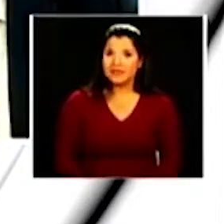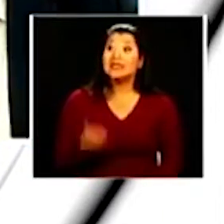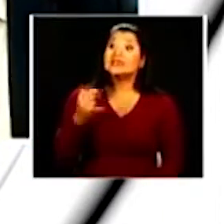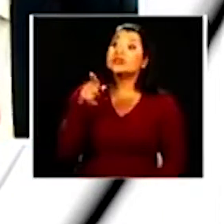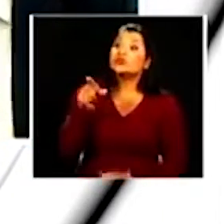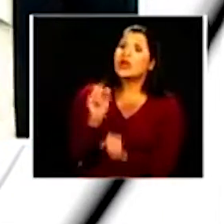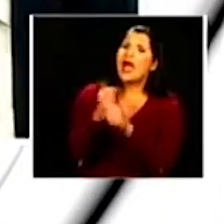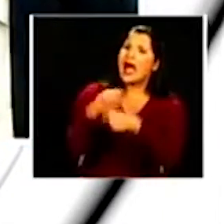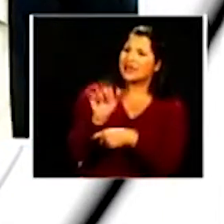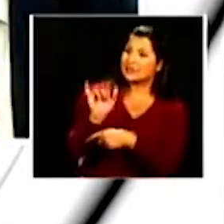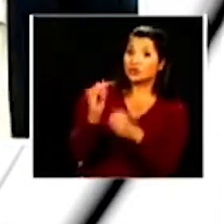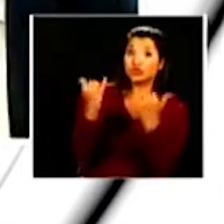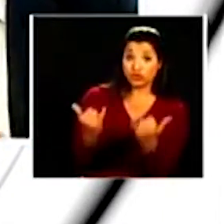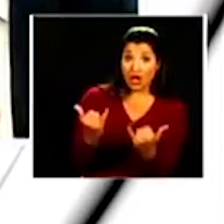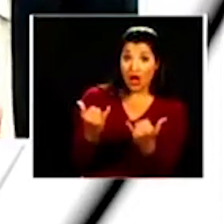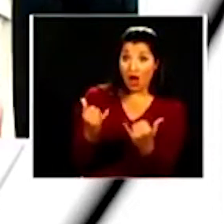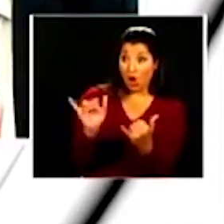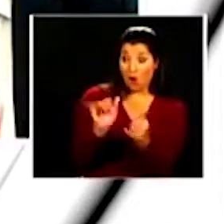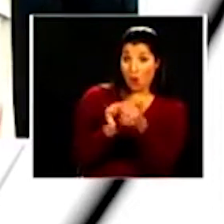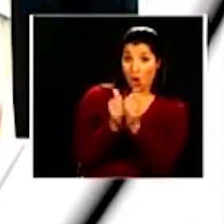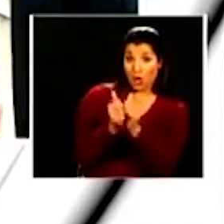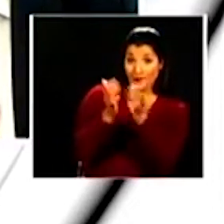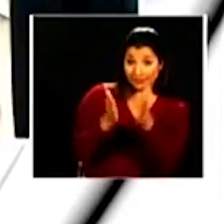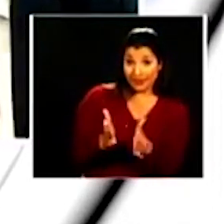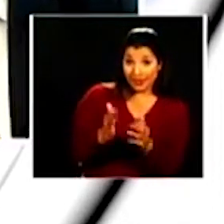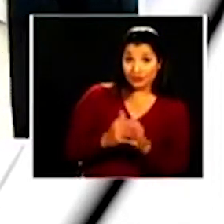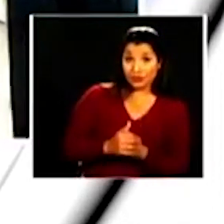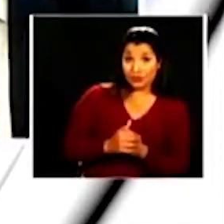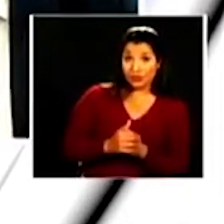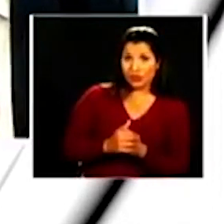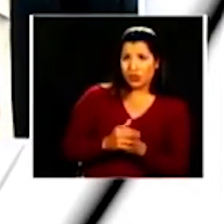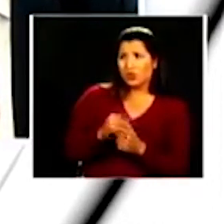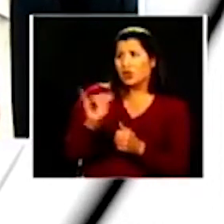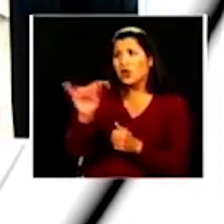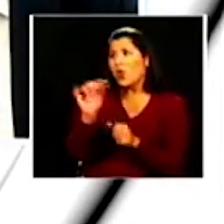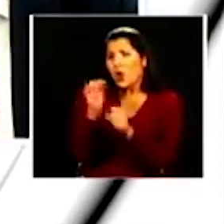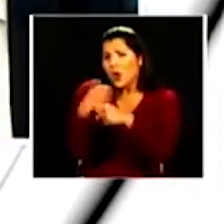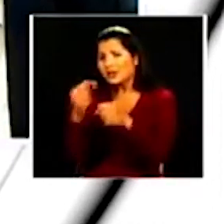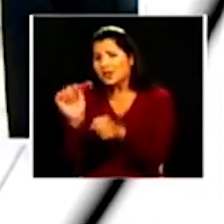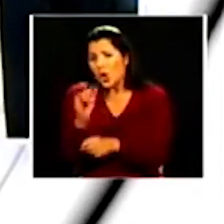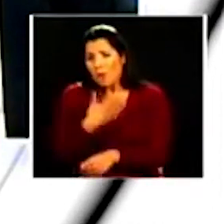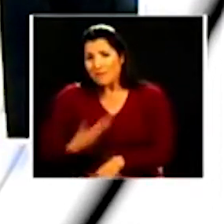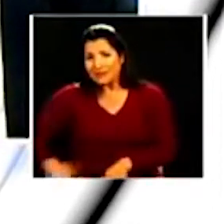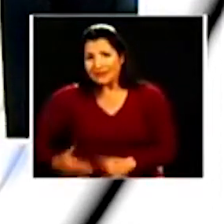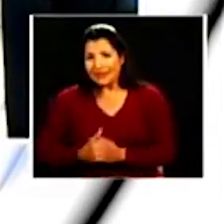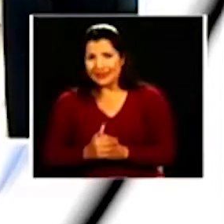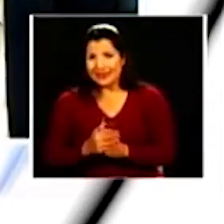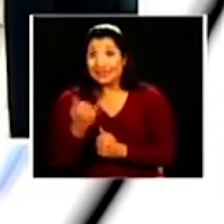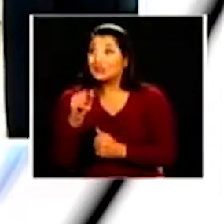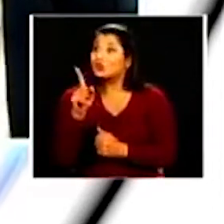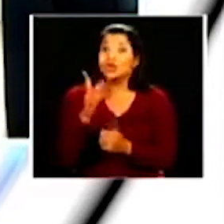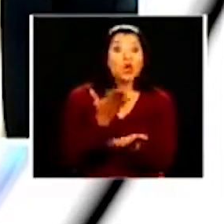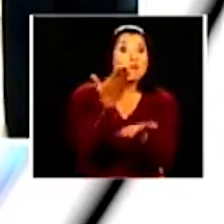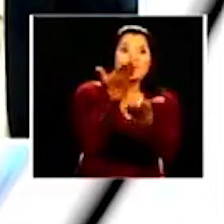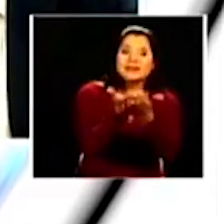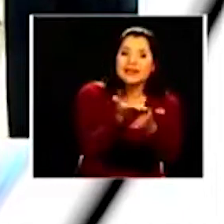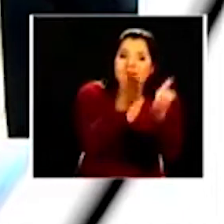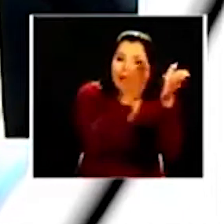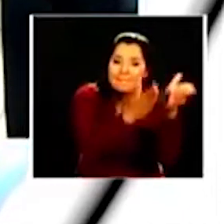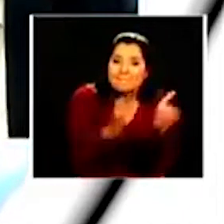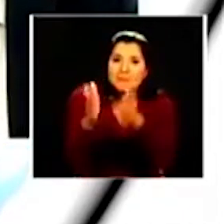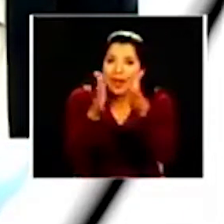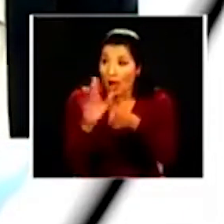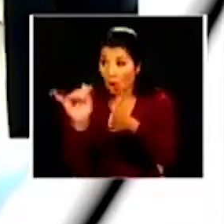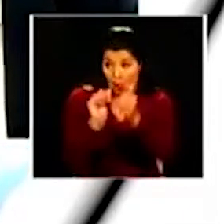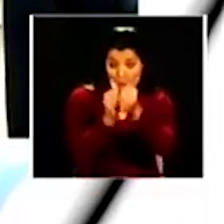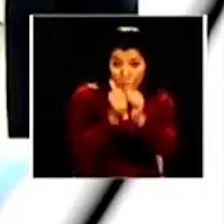eso ya como candidato, lo va a hacer como presidente. Si no presenta sus planes concretos como